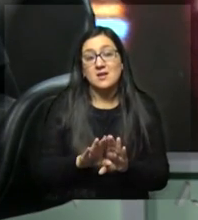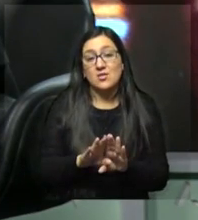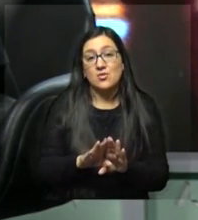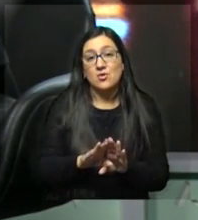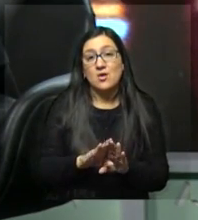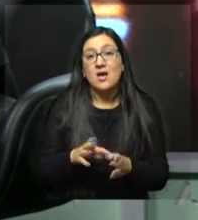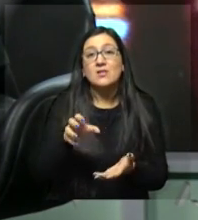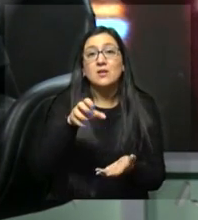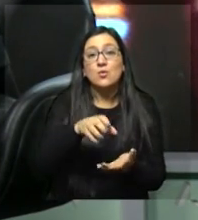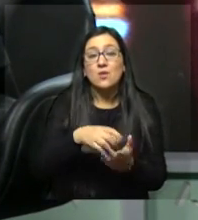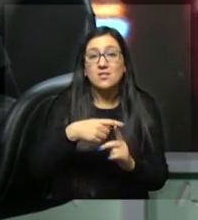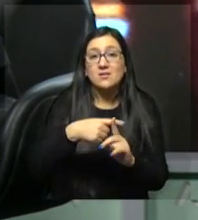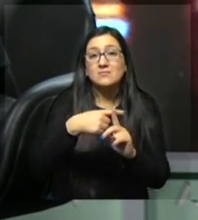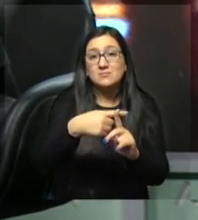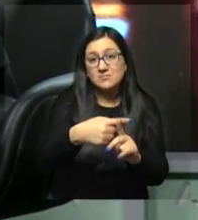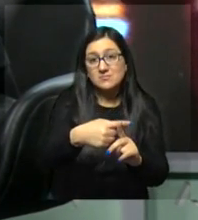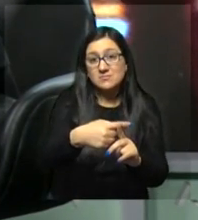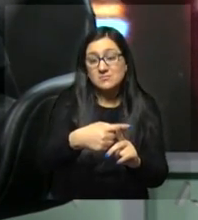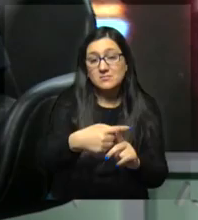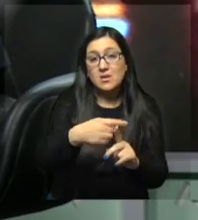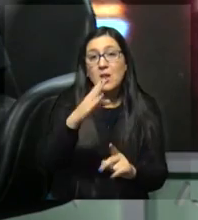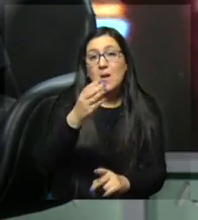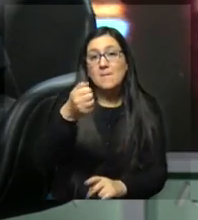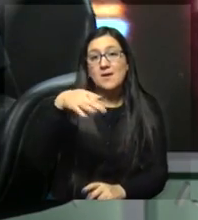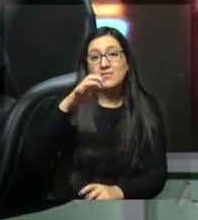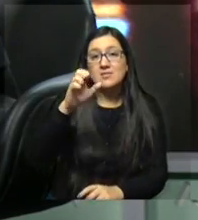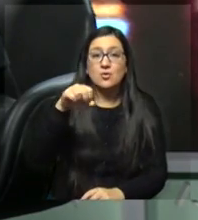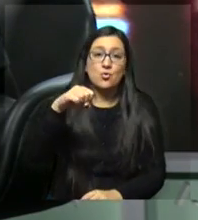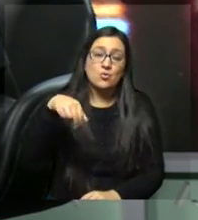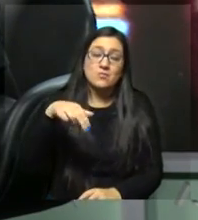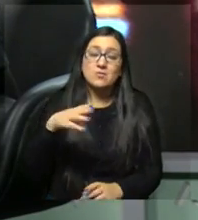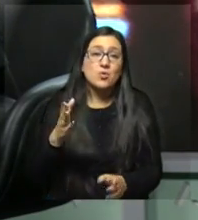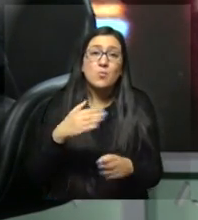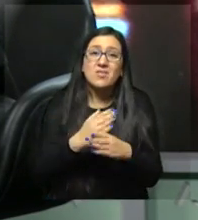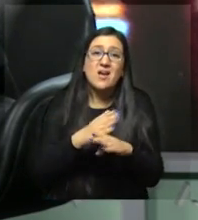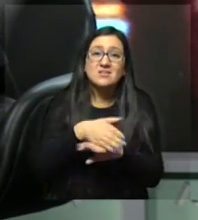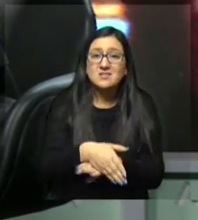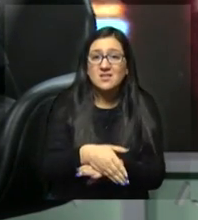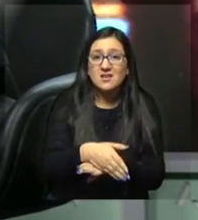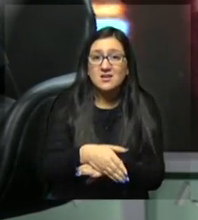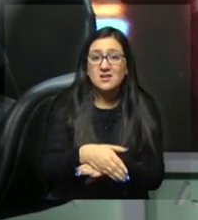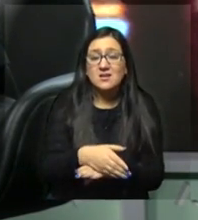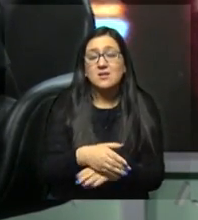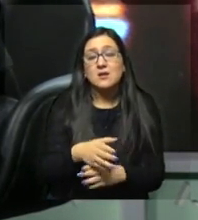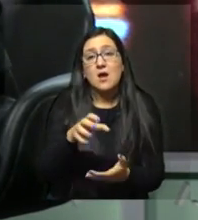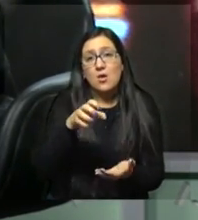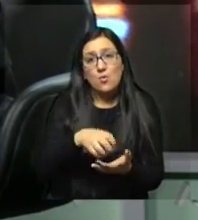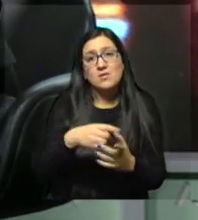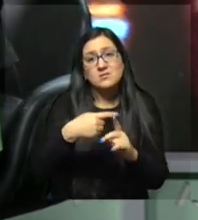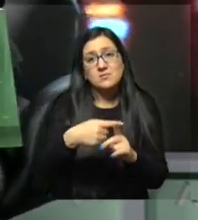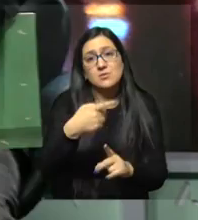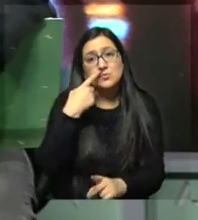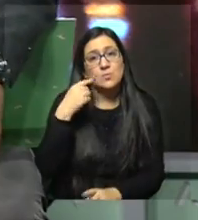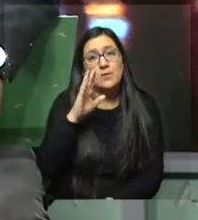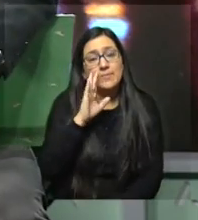puede acceder a los restos, sí, que quería cambiarlos de lugar de sus padres. Así que bueno, sí habrá tema para seguir avanzando